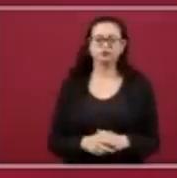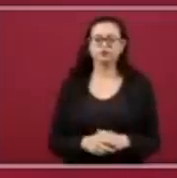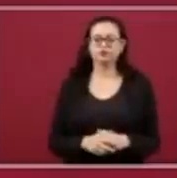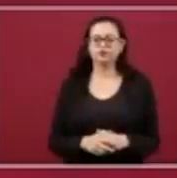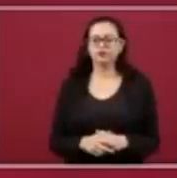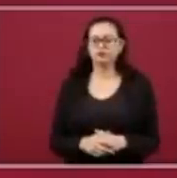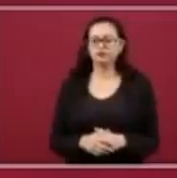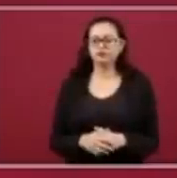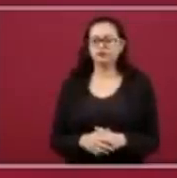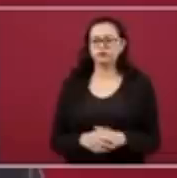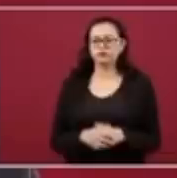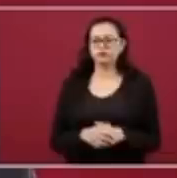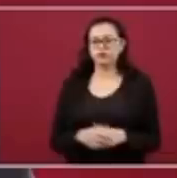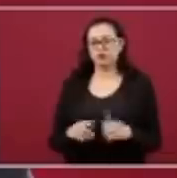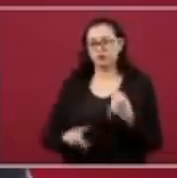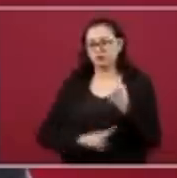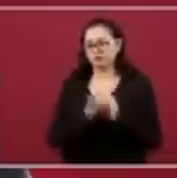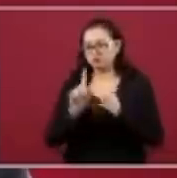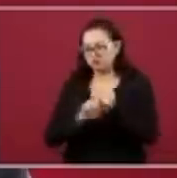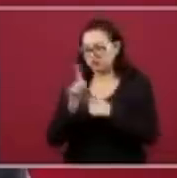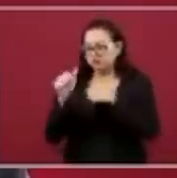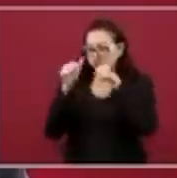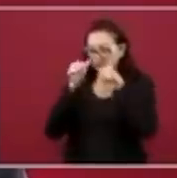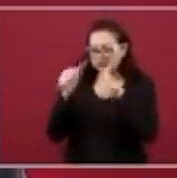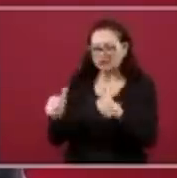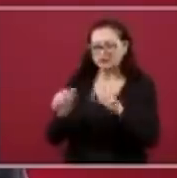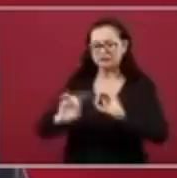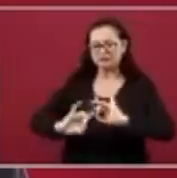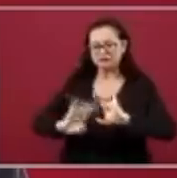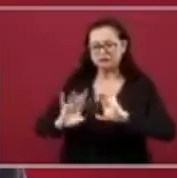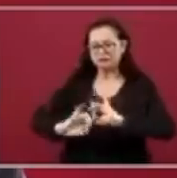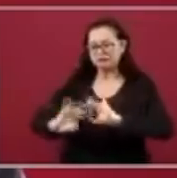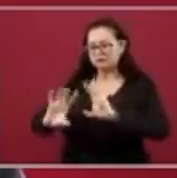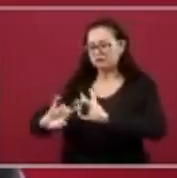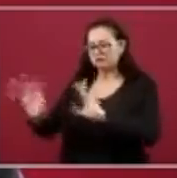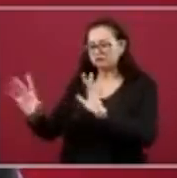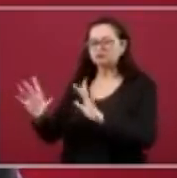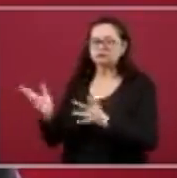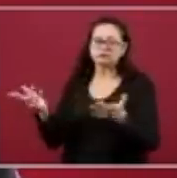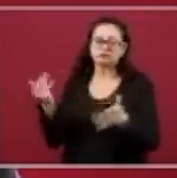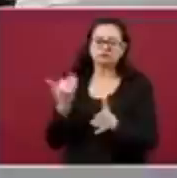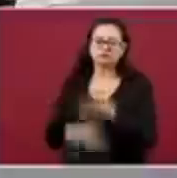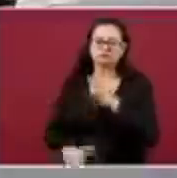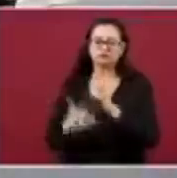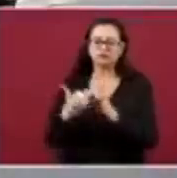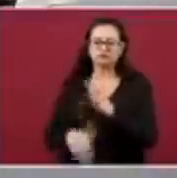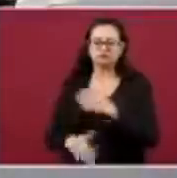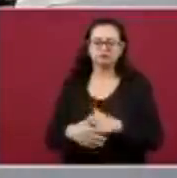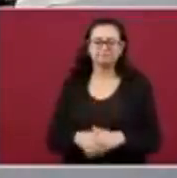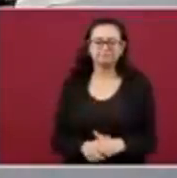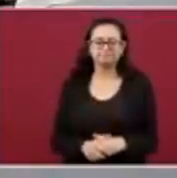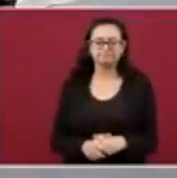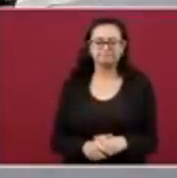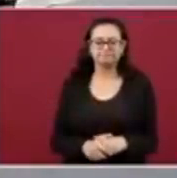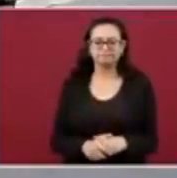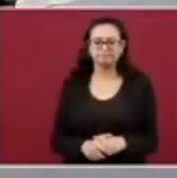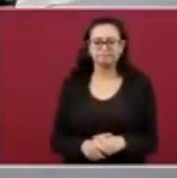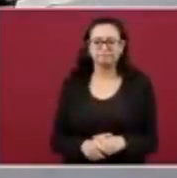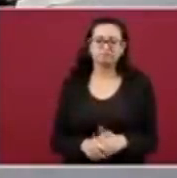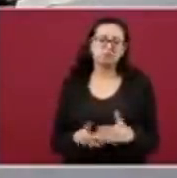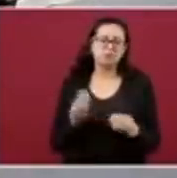de atención al problema de la inseguridad y de la violencia. Se